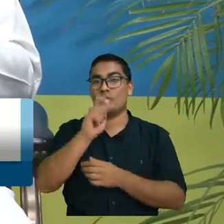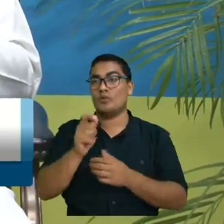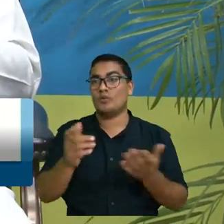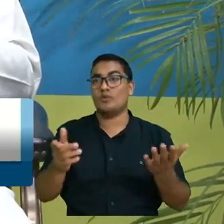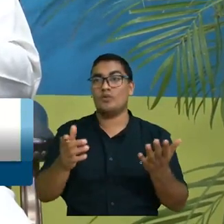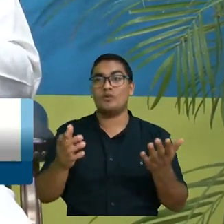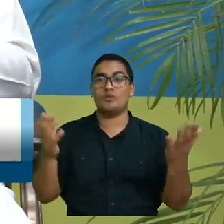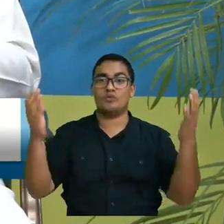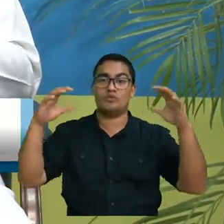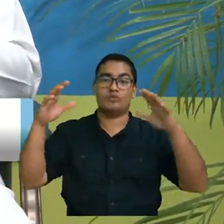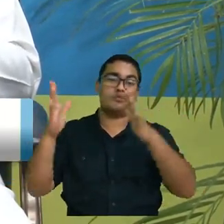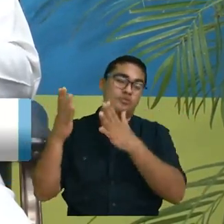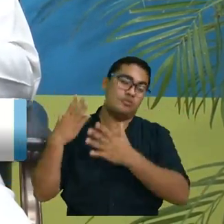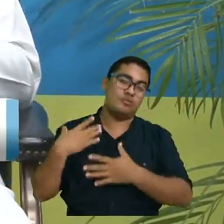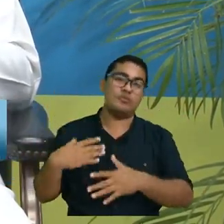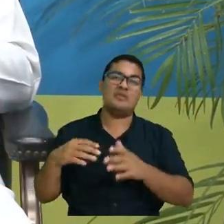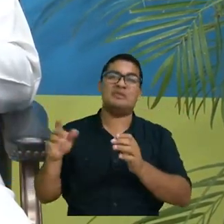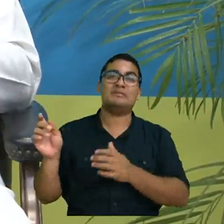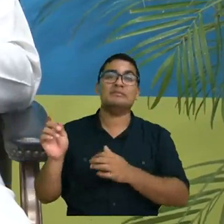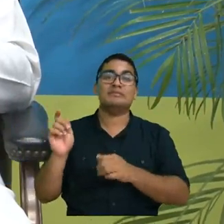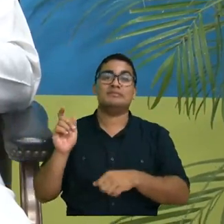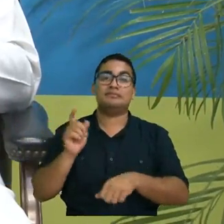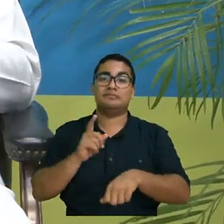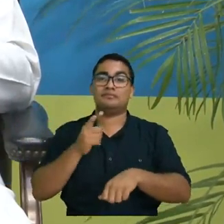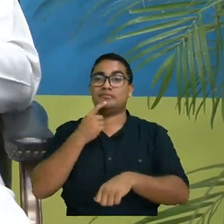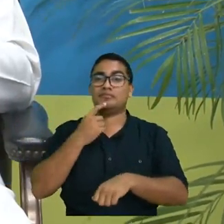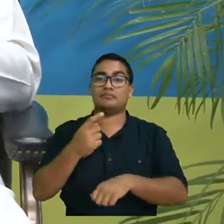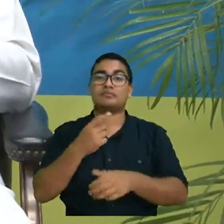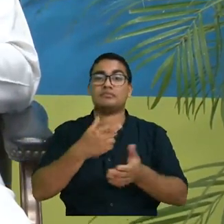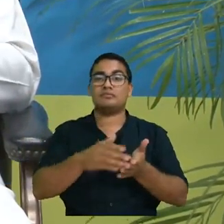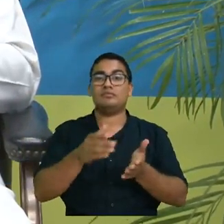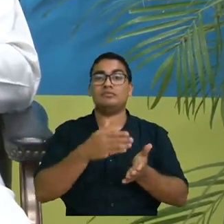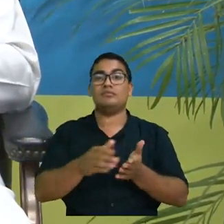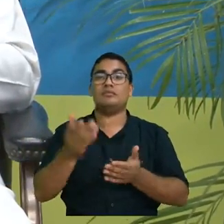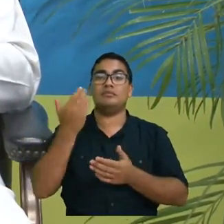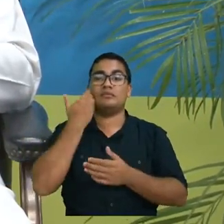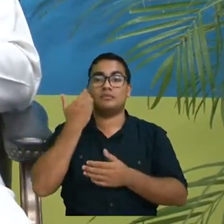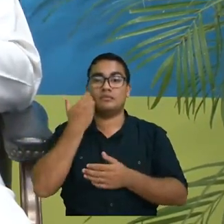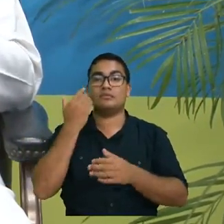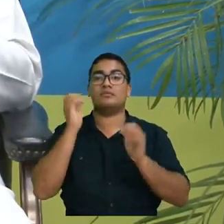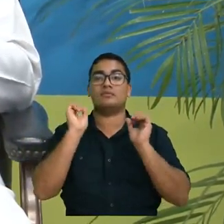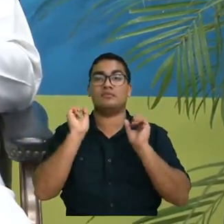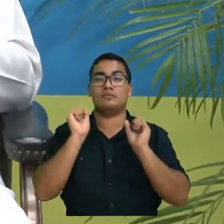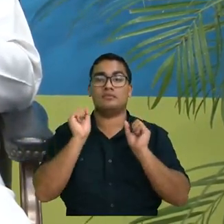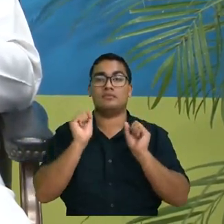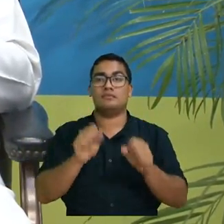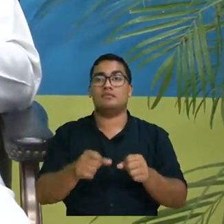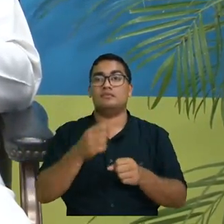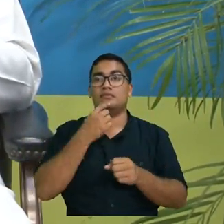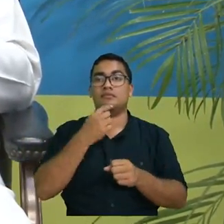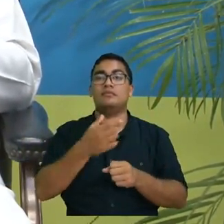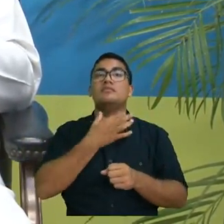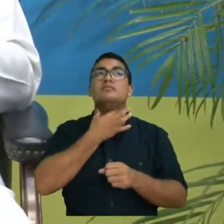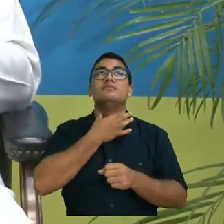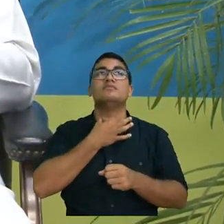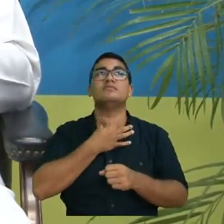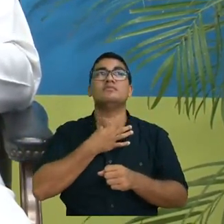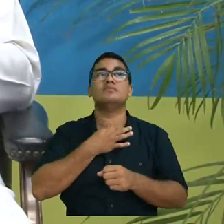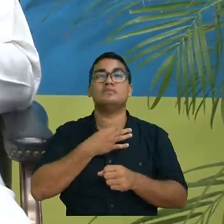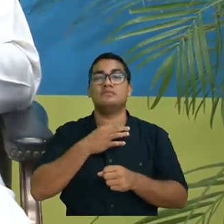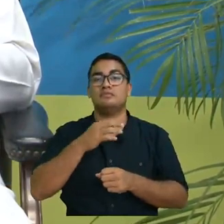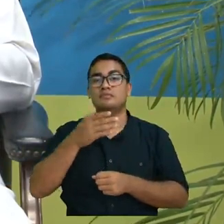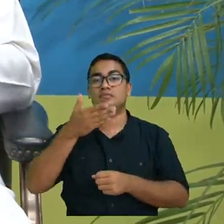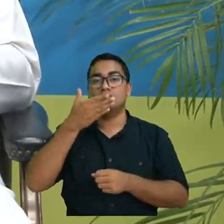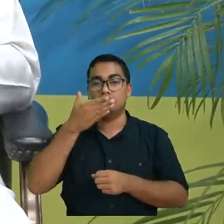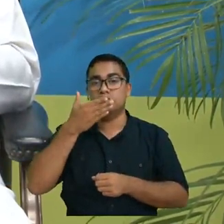mojada, sí. Y entonces mucho tiempo, y esto es lo que les facilita a que estas enfermedades del tipo de la gripe y tipo de la influenza se